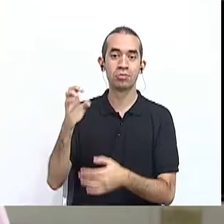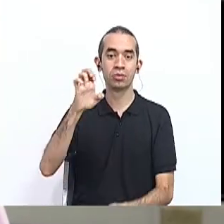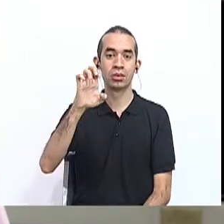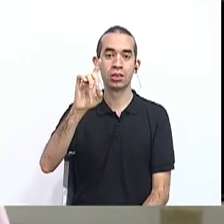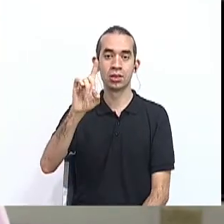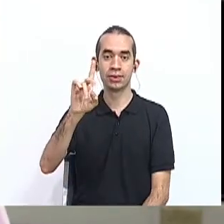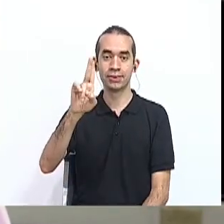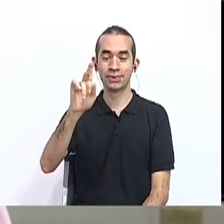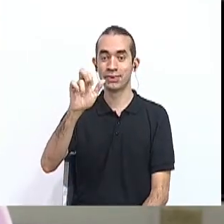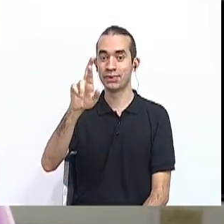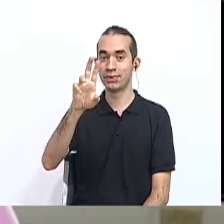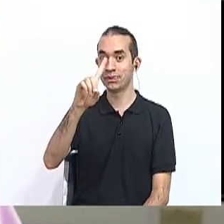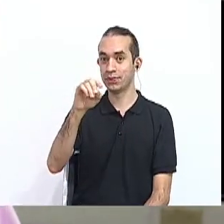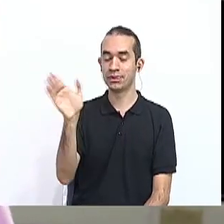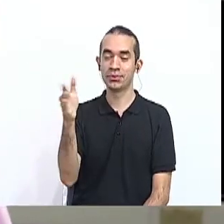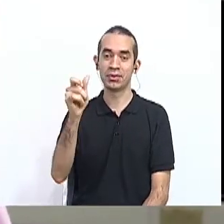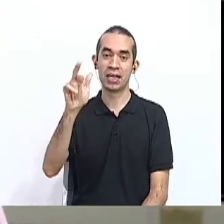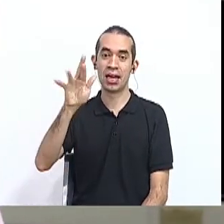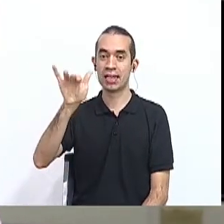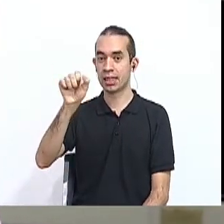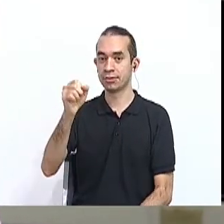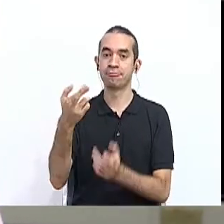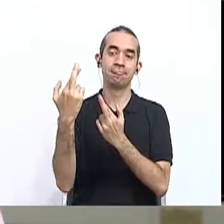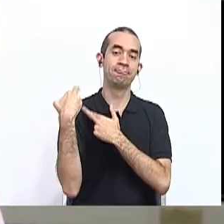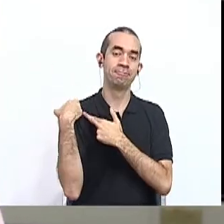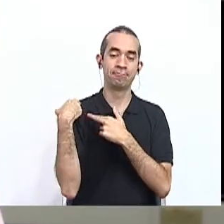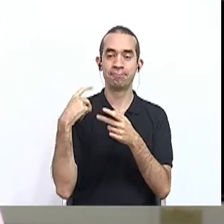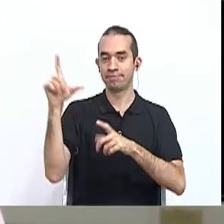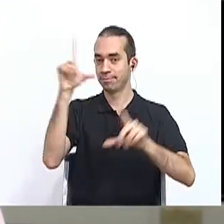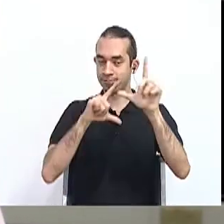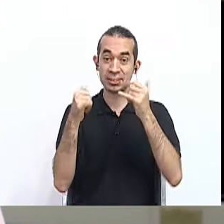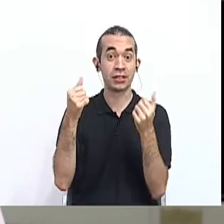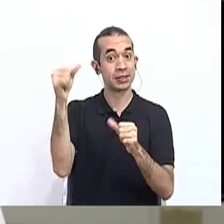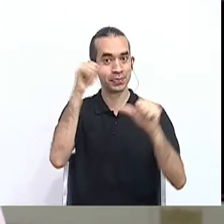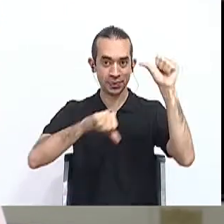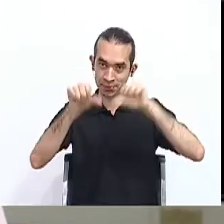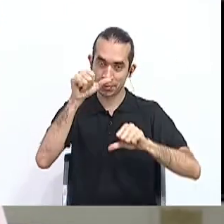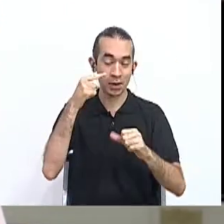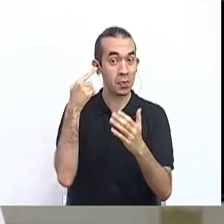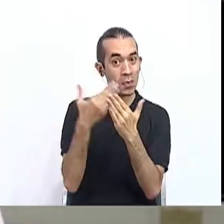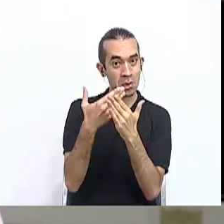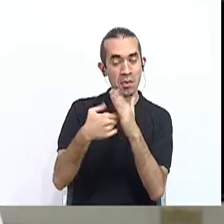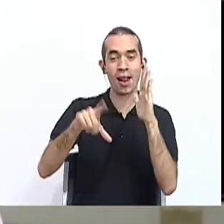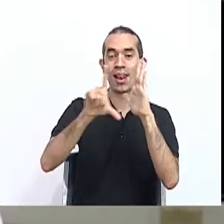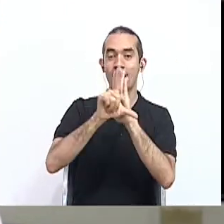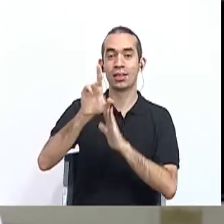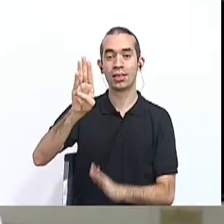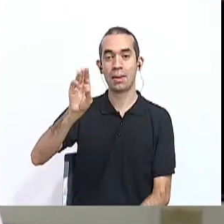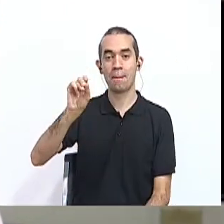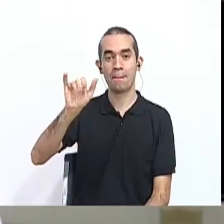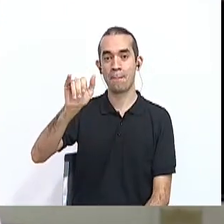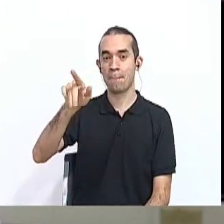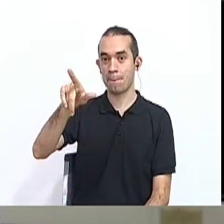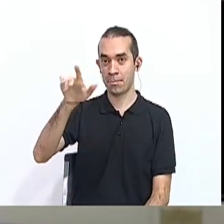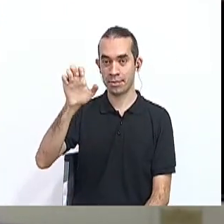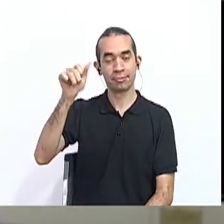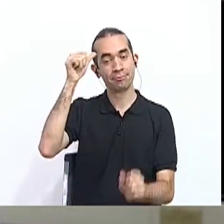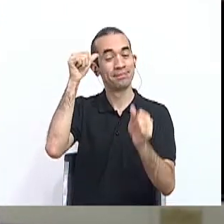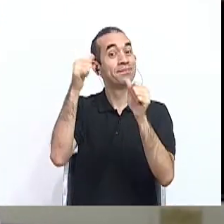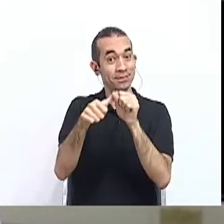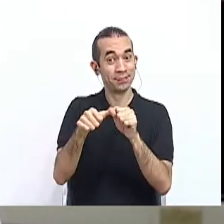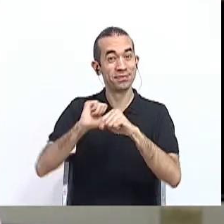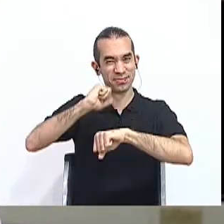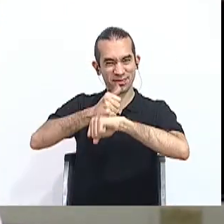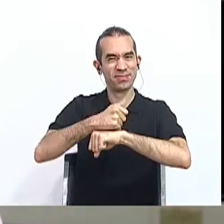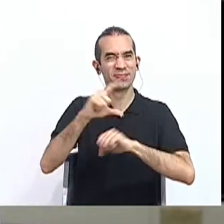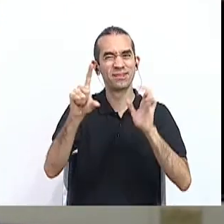Arias, el encargado del laboratorio. Vamos a realizar un experimento para comprobar la ley de Boyle. Es importante recordar lo que establece la